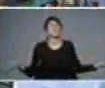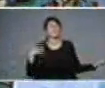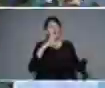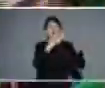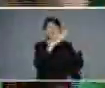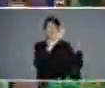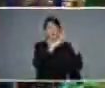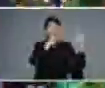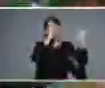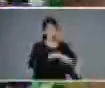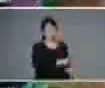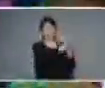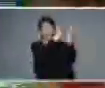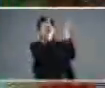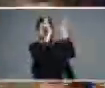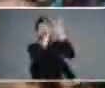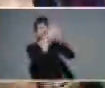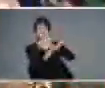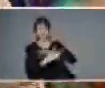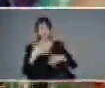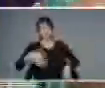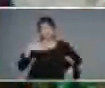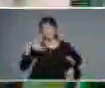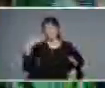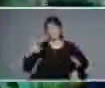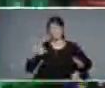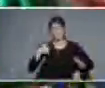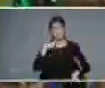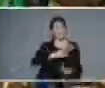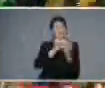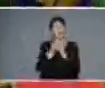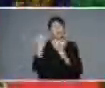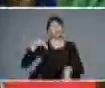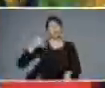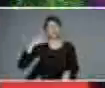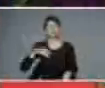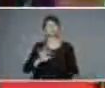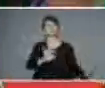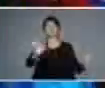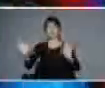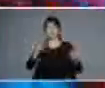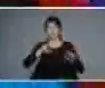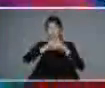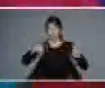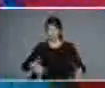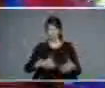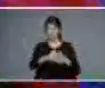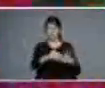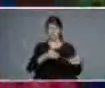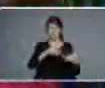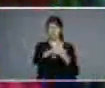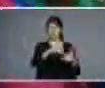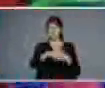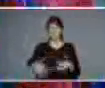por el cambio climático y que no vean de una vez que esto ya cambió Prepárense para lo peor